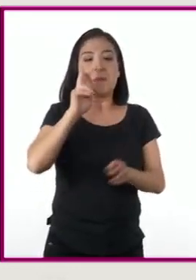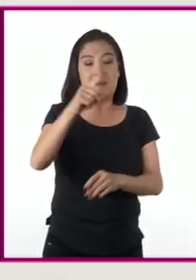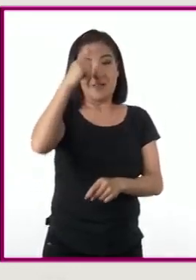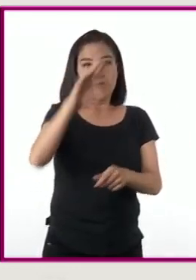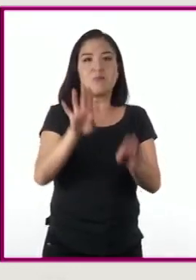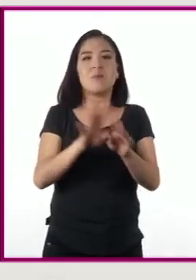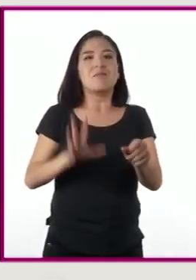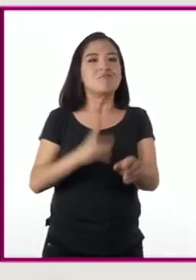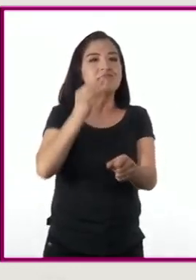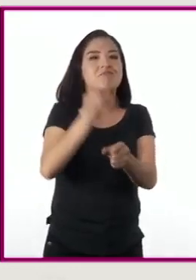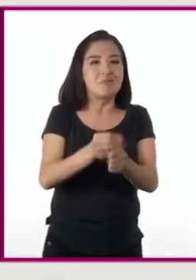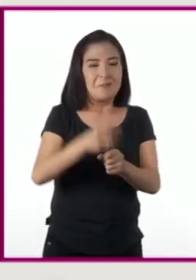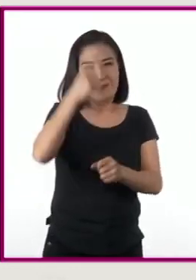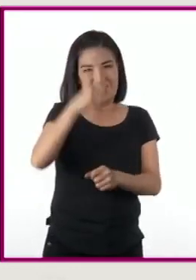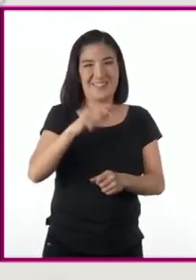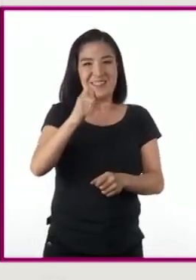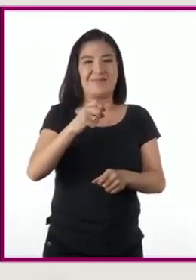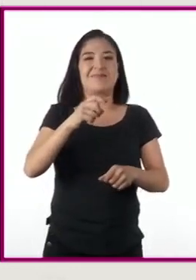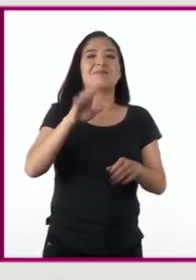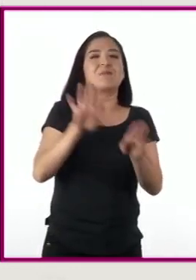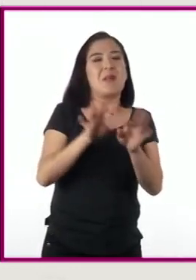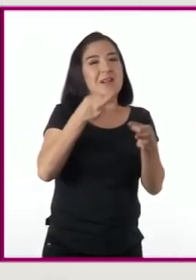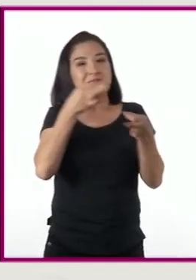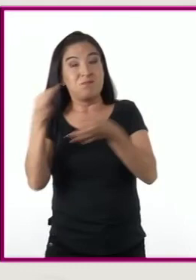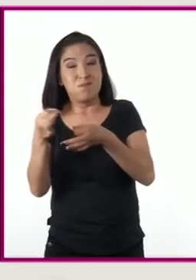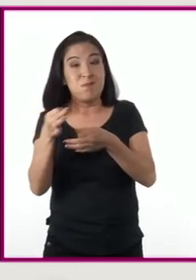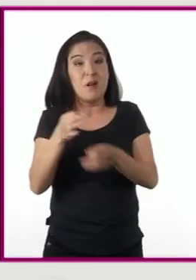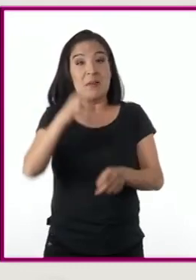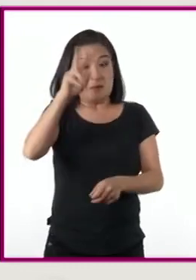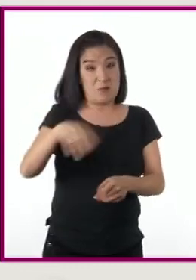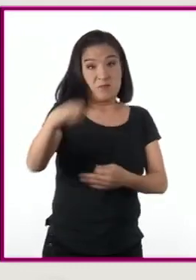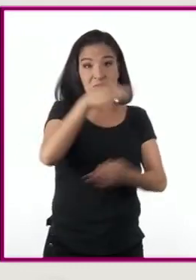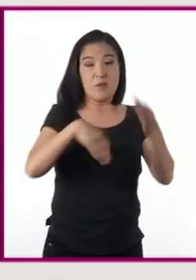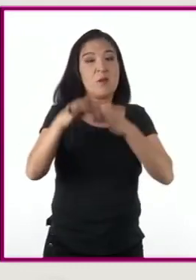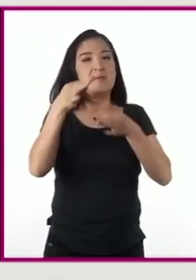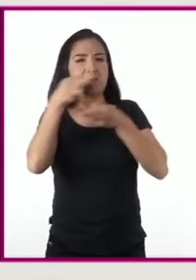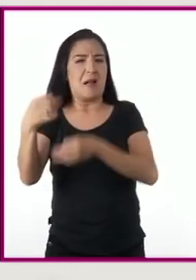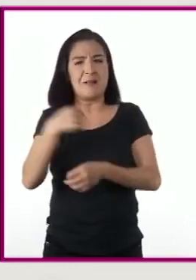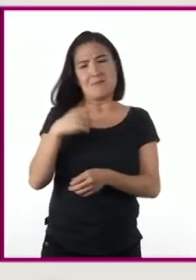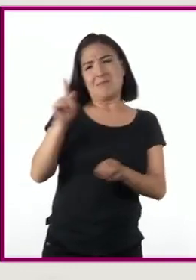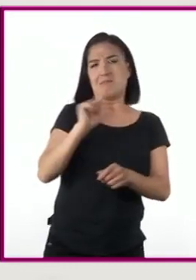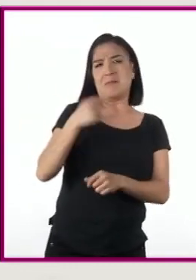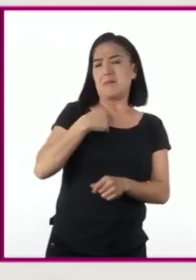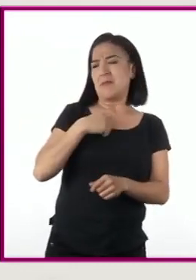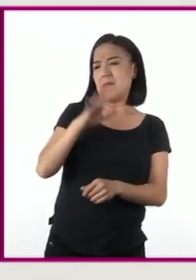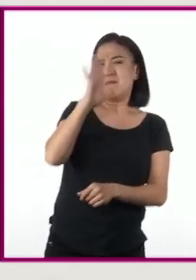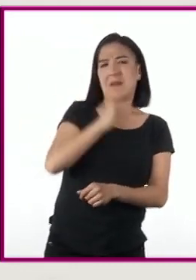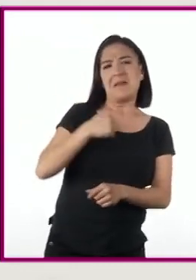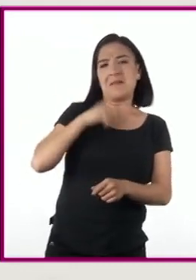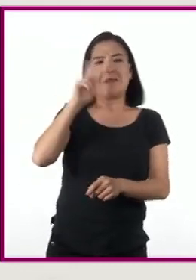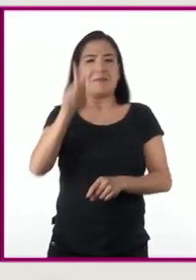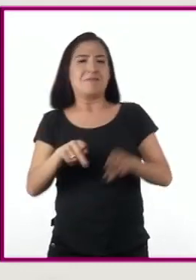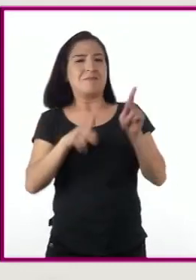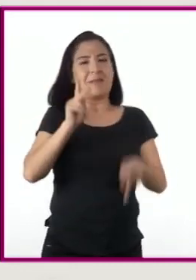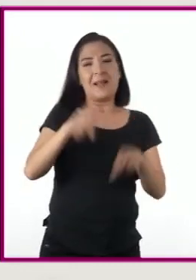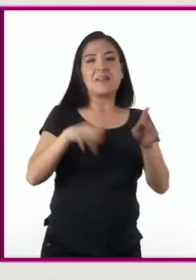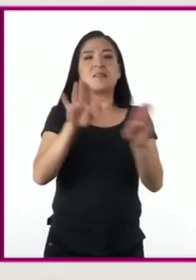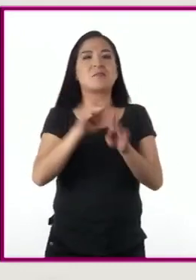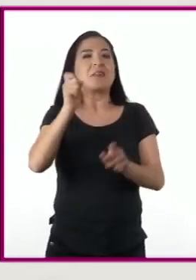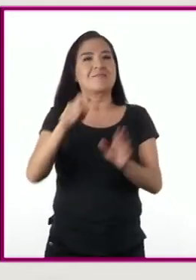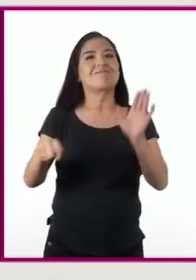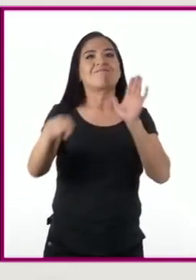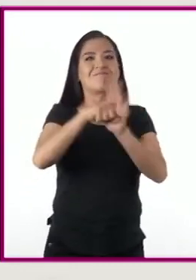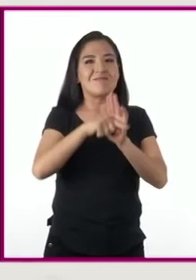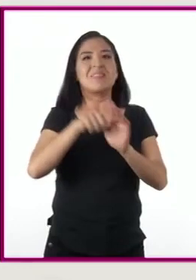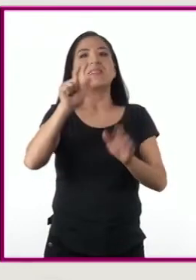que definen a una adicción, ningún verdadero adicto reconoce la magnitud de su consumo ni las consecuencias negativas sobre